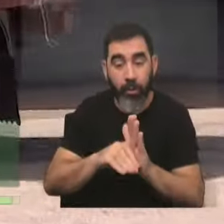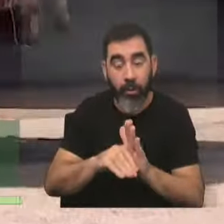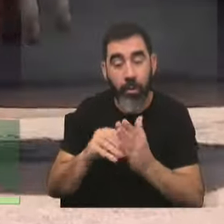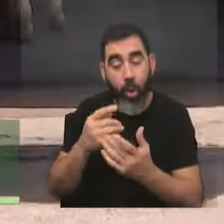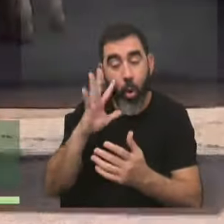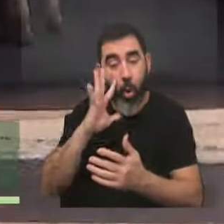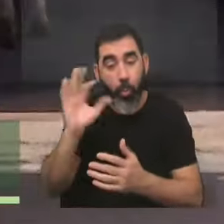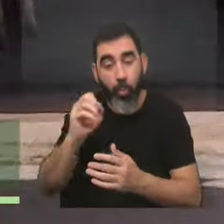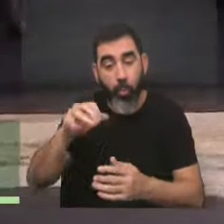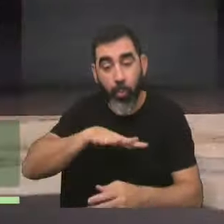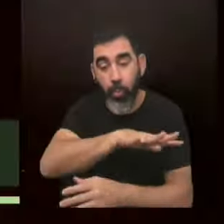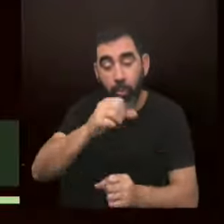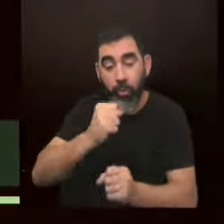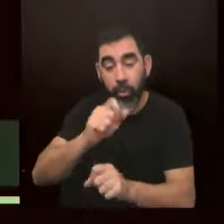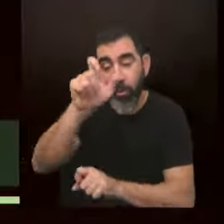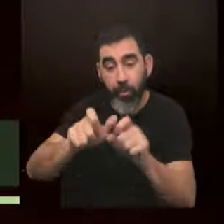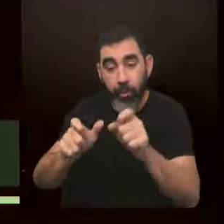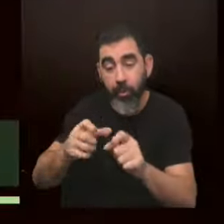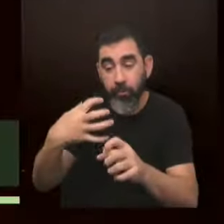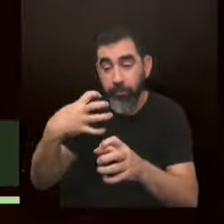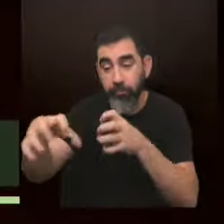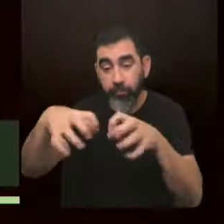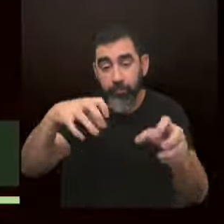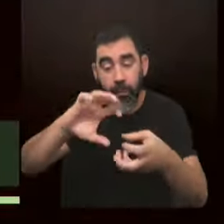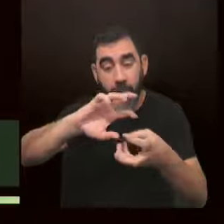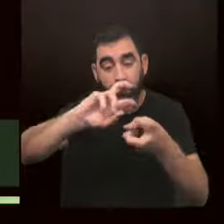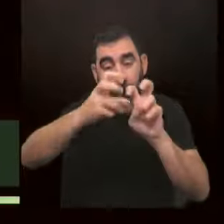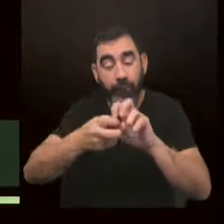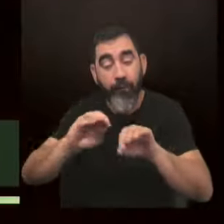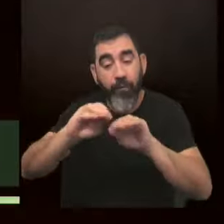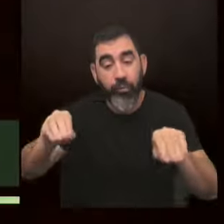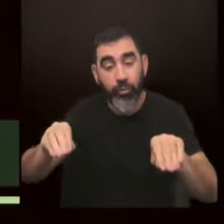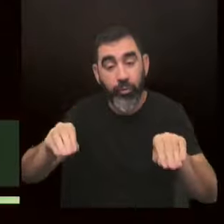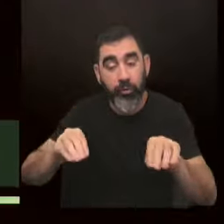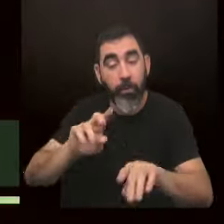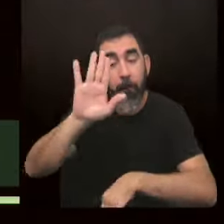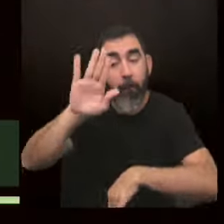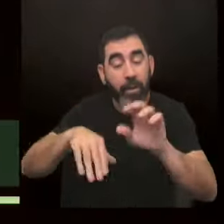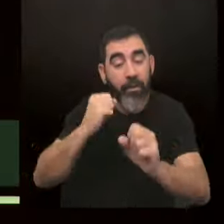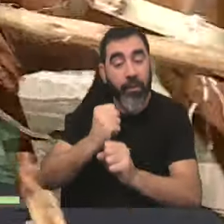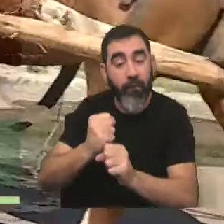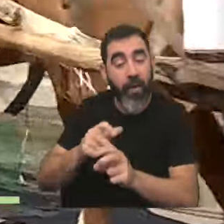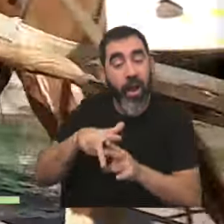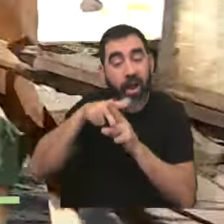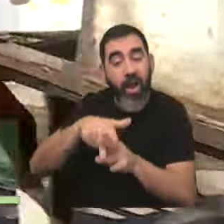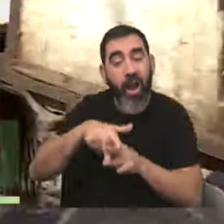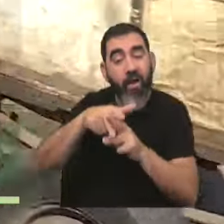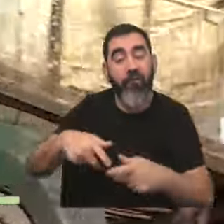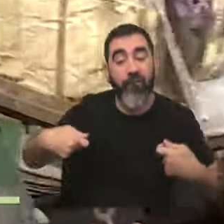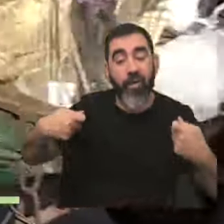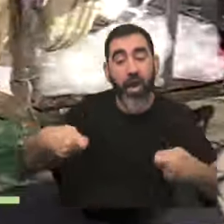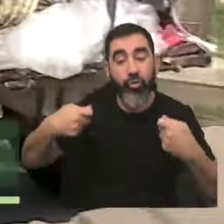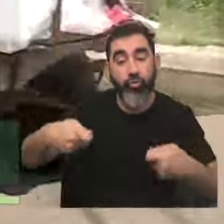oportunidad sociolaboral a personas que clasifican residuos sólidos urbanos focalizado en aquellas que trabajan con carros tirados por